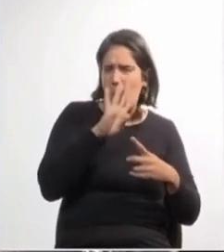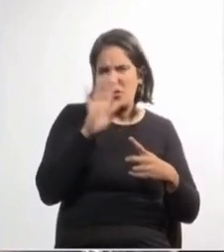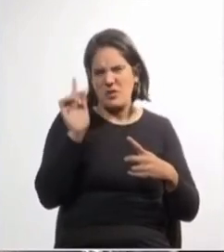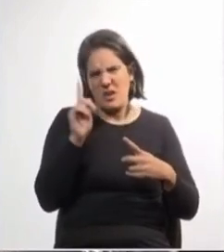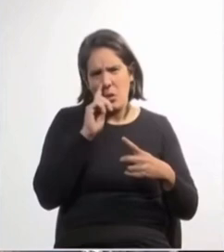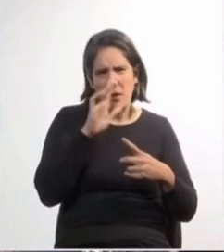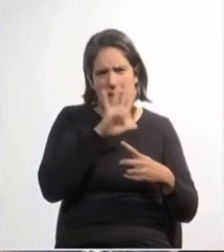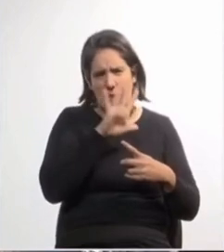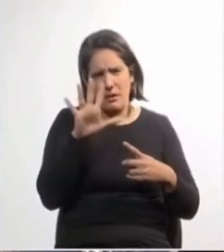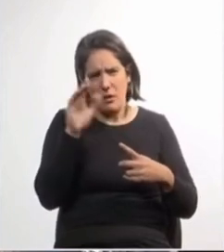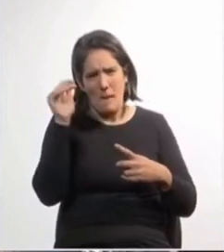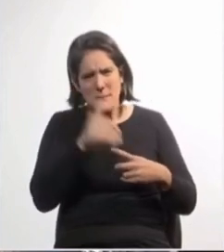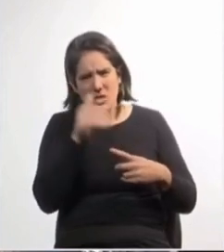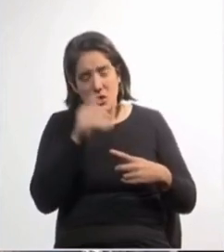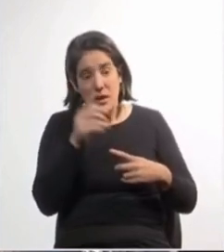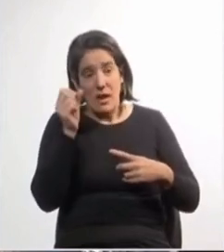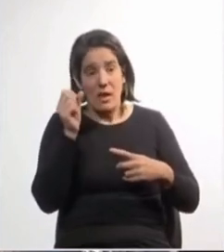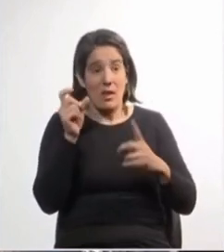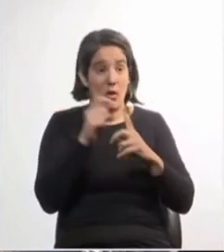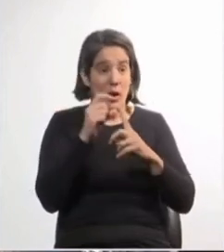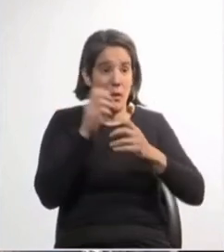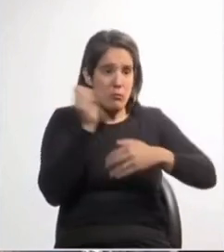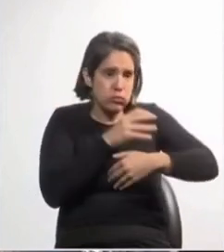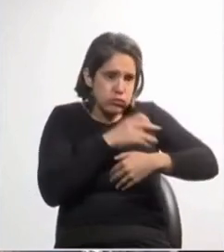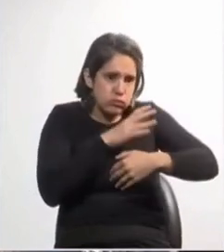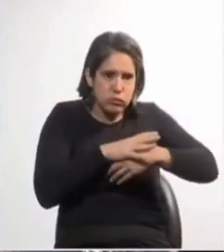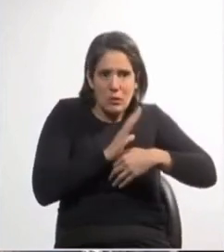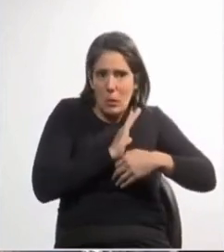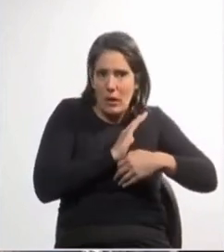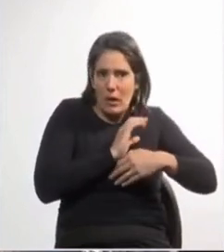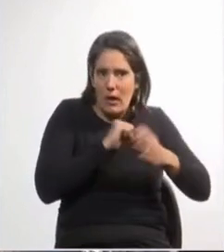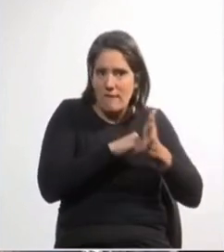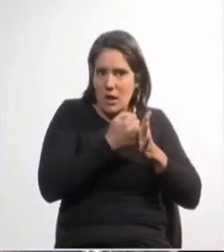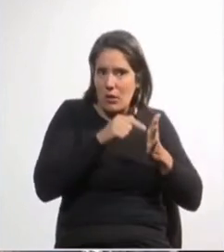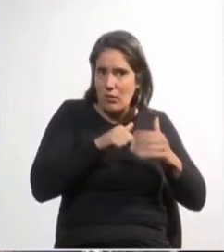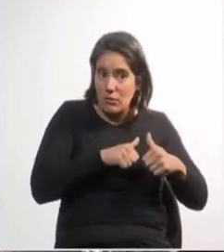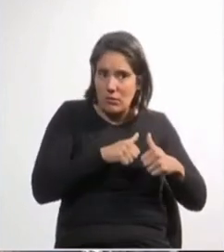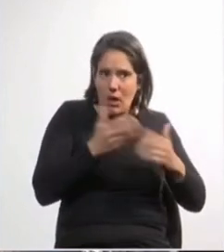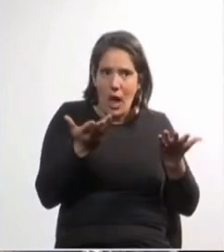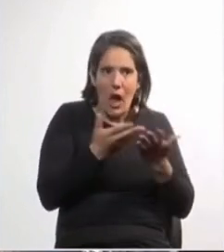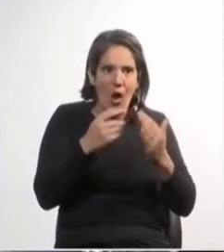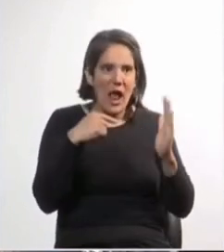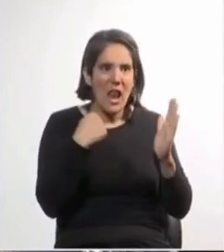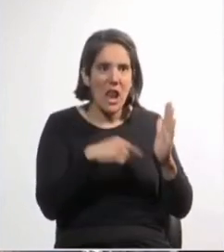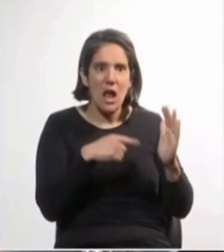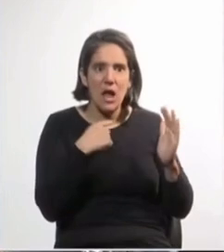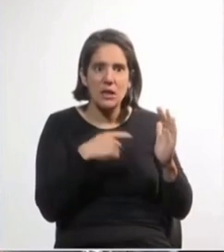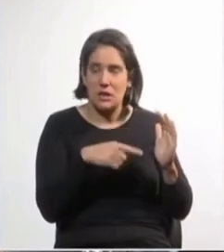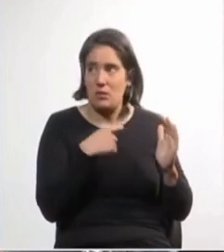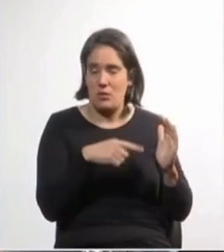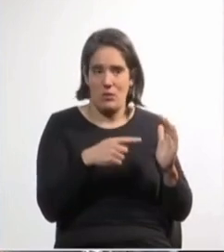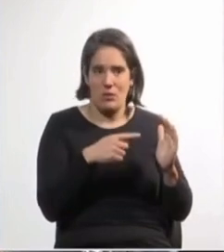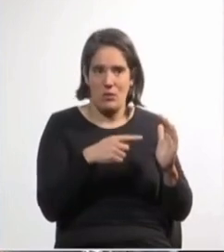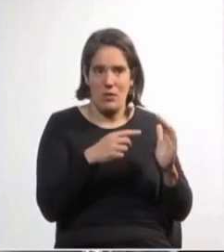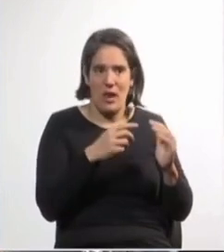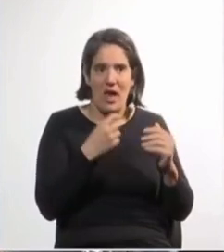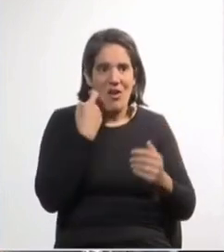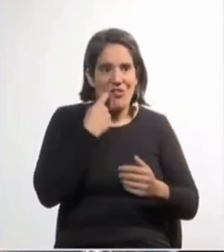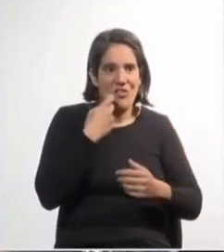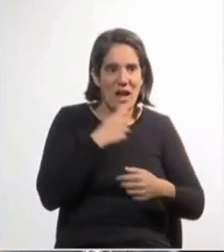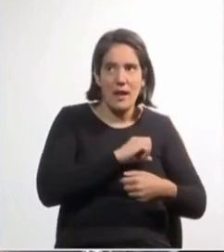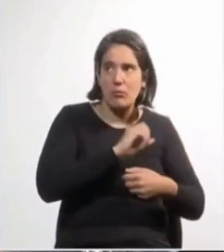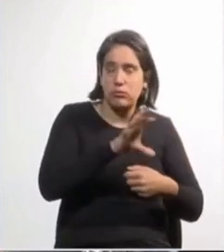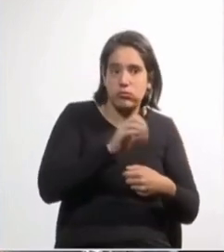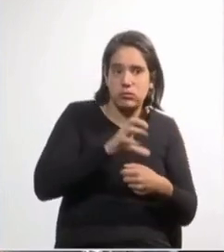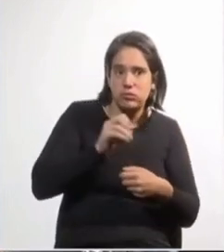1.400, 1.500 millones de dólares, pasó a ser negativo el patrimonio justamente por el